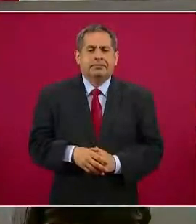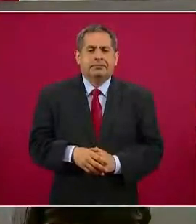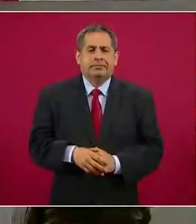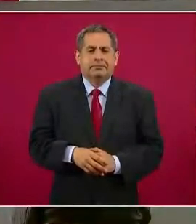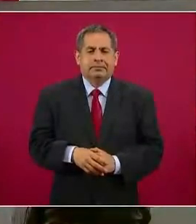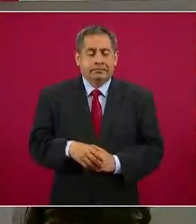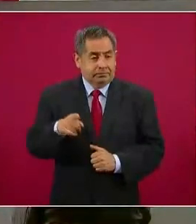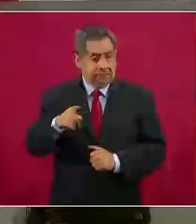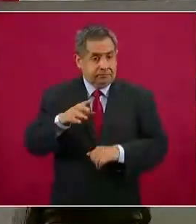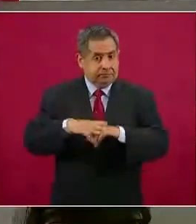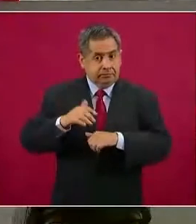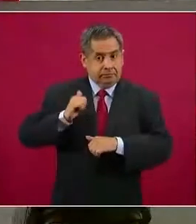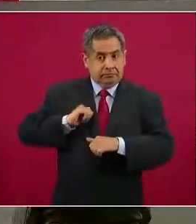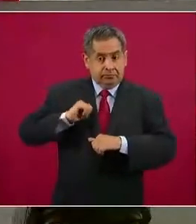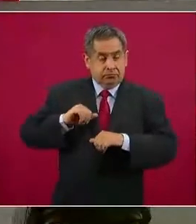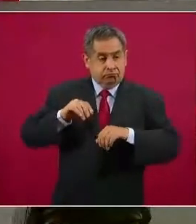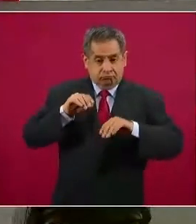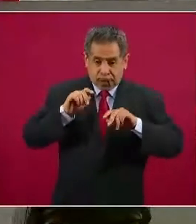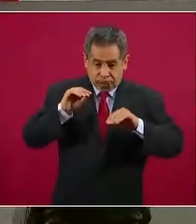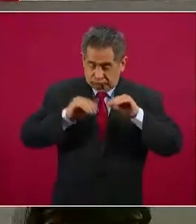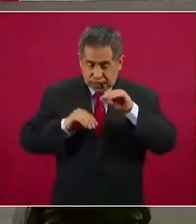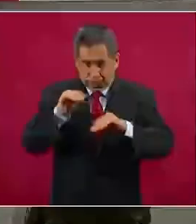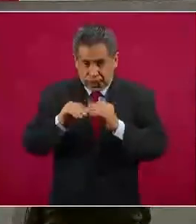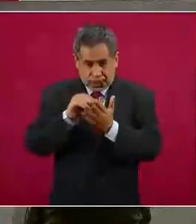La más antigua que hace este tipo de trabajo.